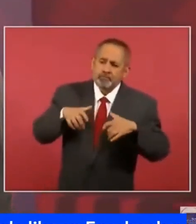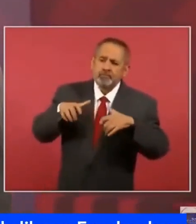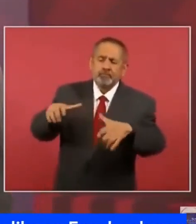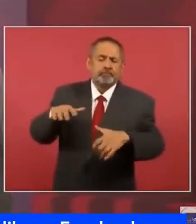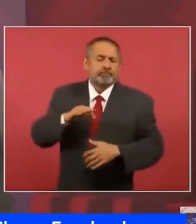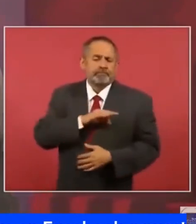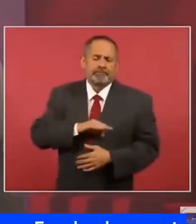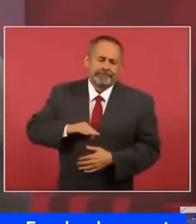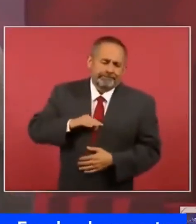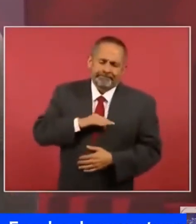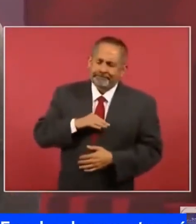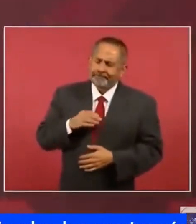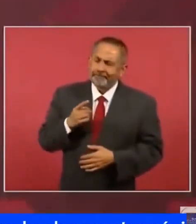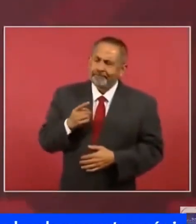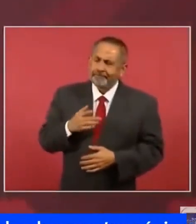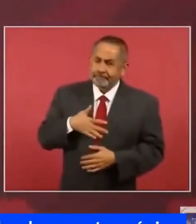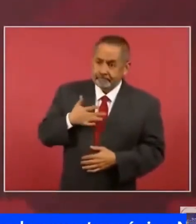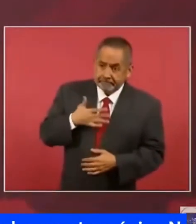y